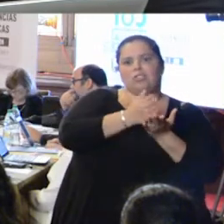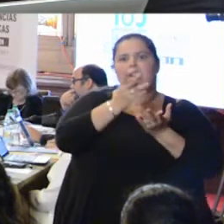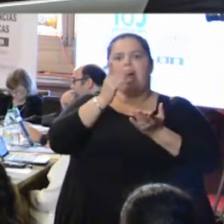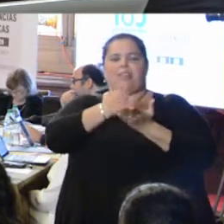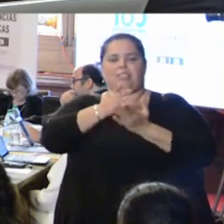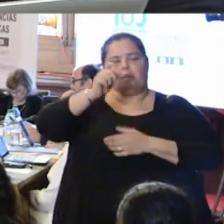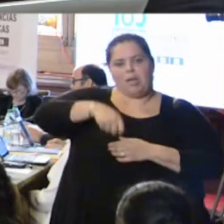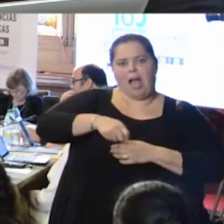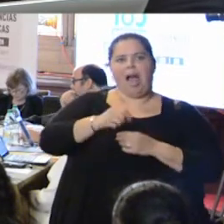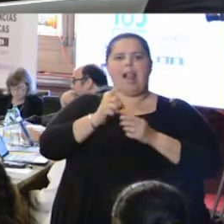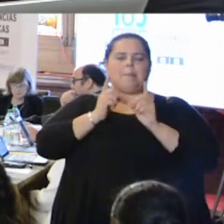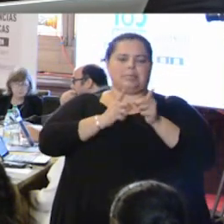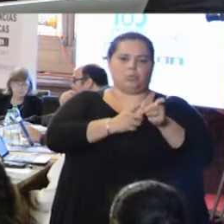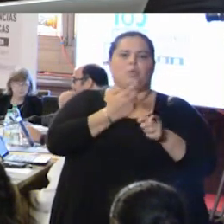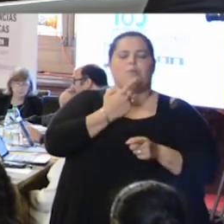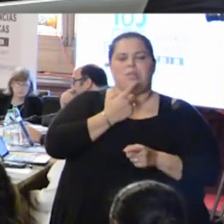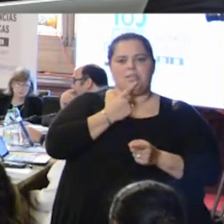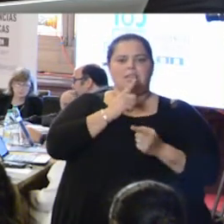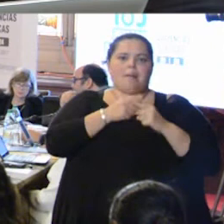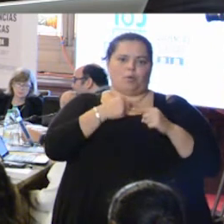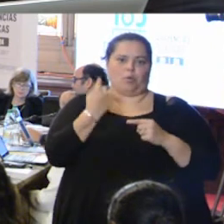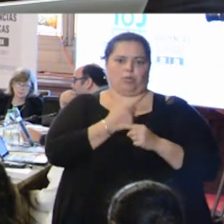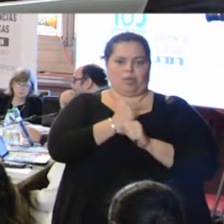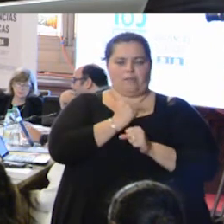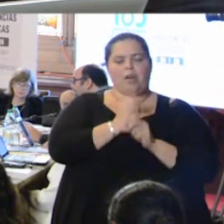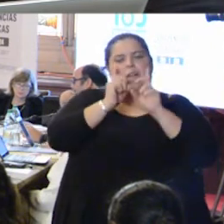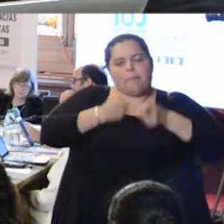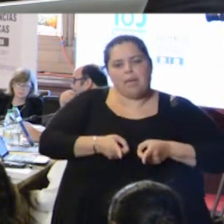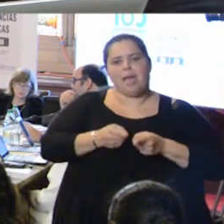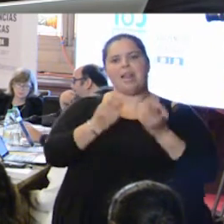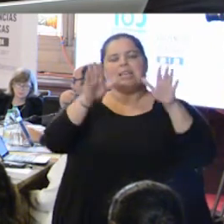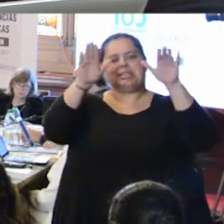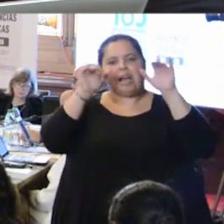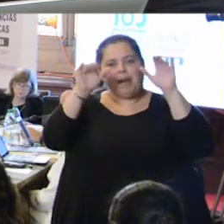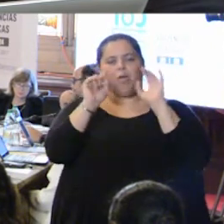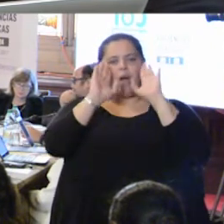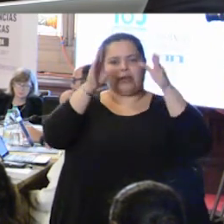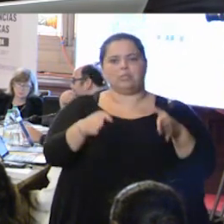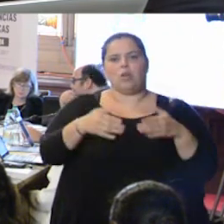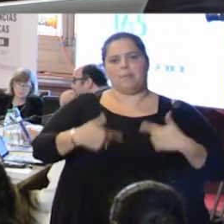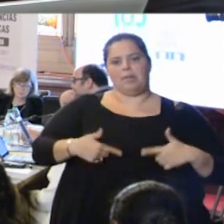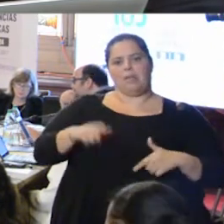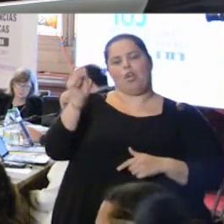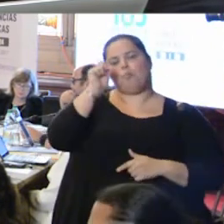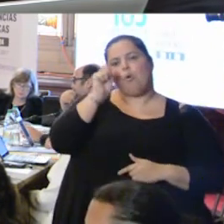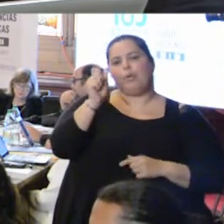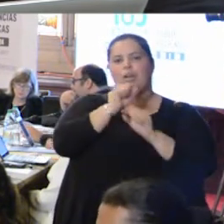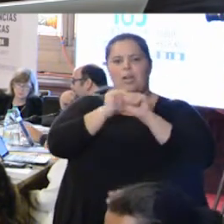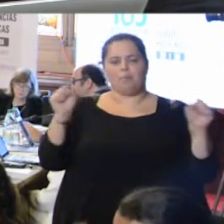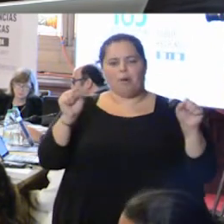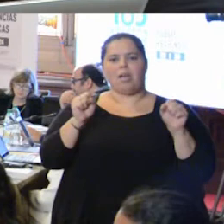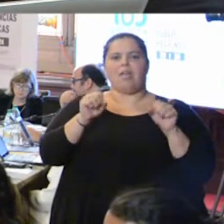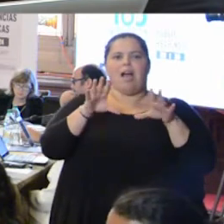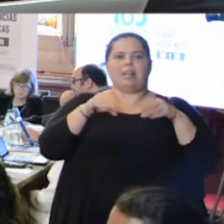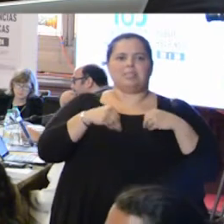persecución política a la labor, y sobre todo también hacer un llamado de atención al Ministerio Público por aceptar denuncias sin sustentos